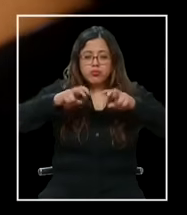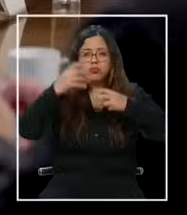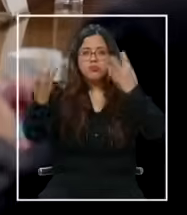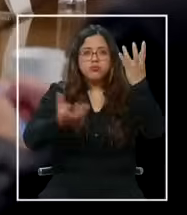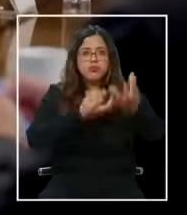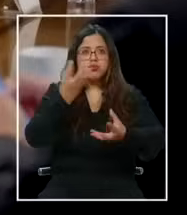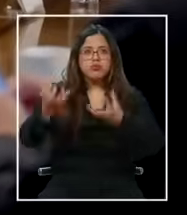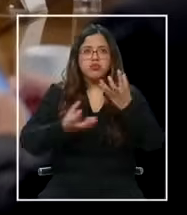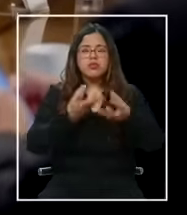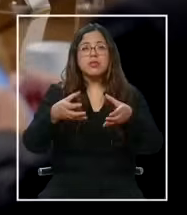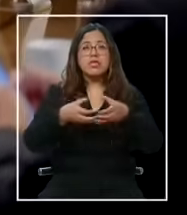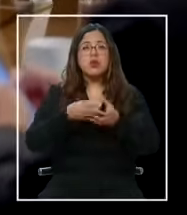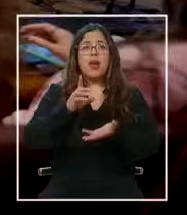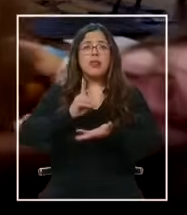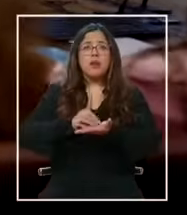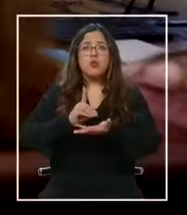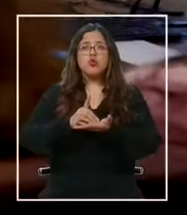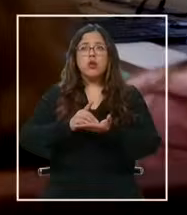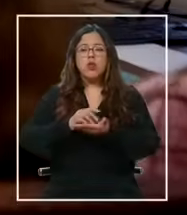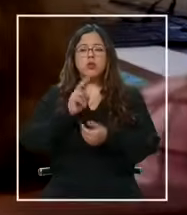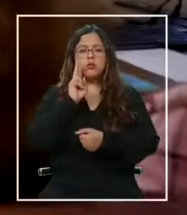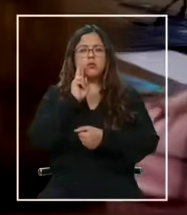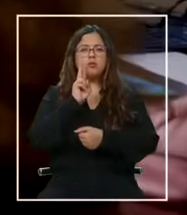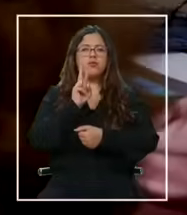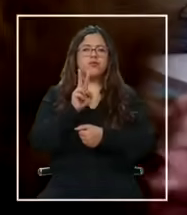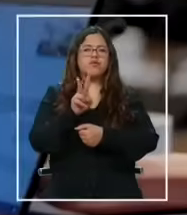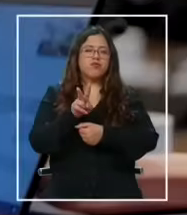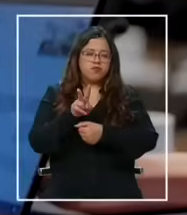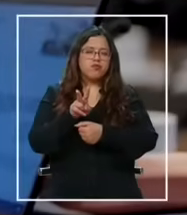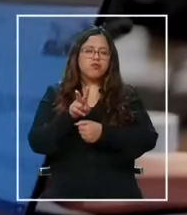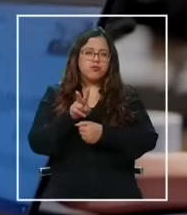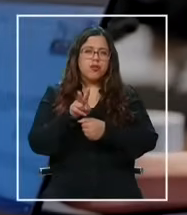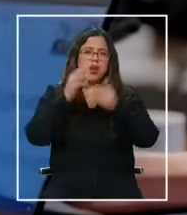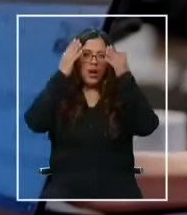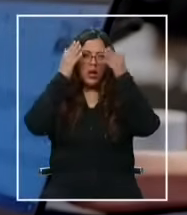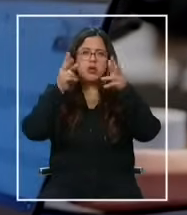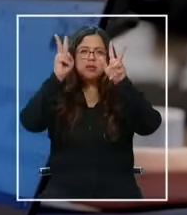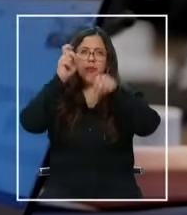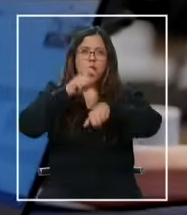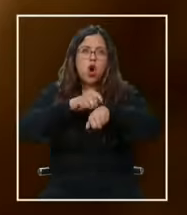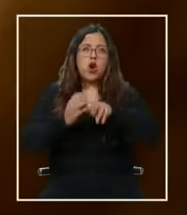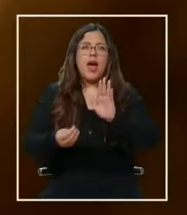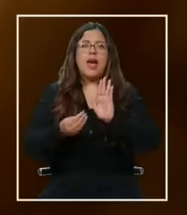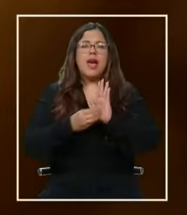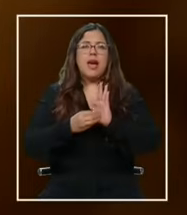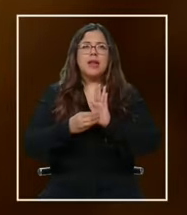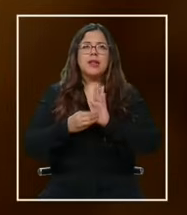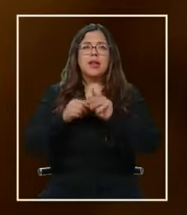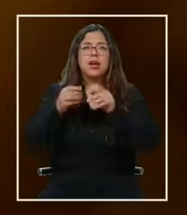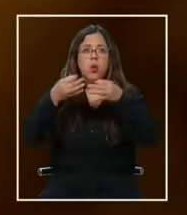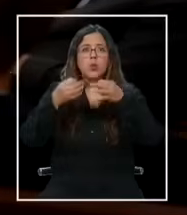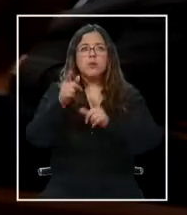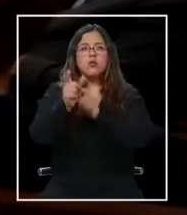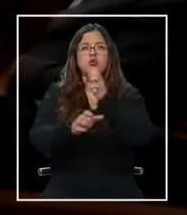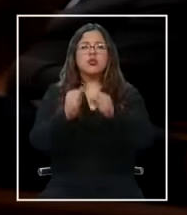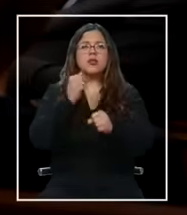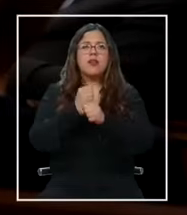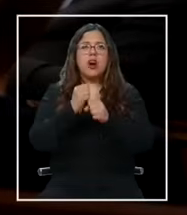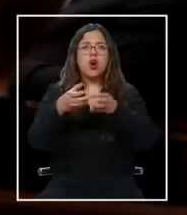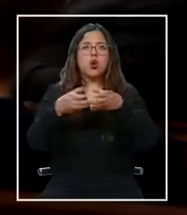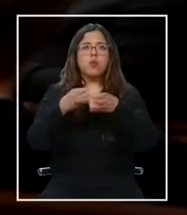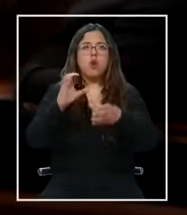incendio de la cámara de diputados mira con especial atención el tema de las horas extras por parte de los trabajadores de